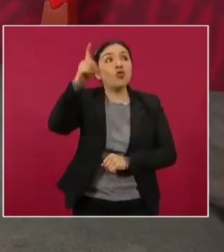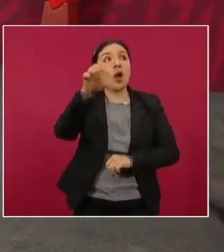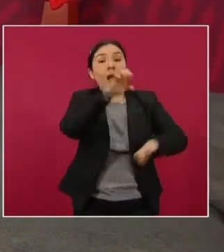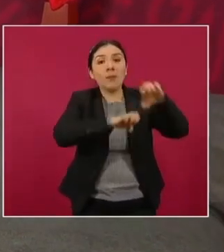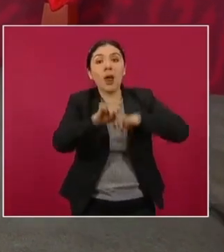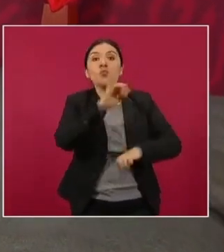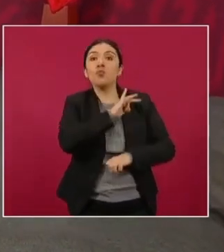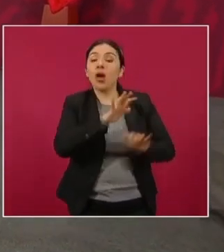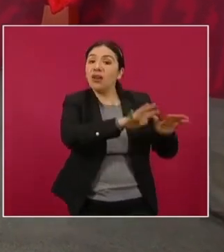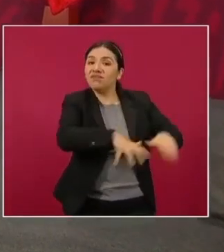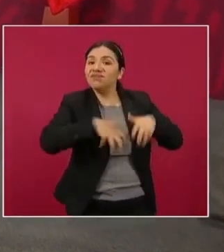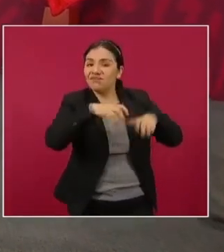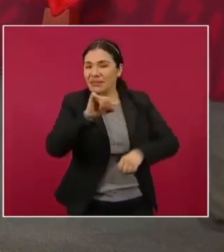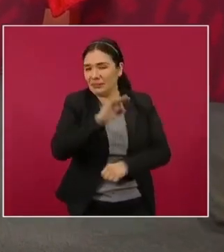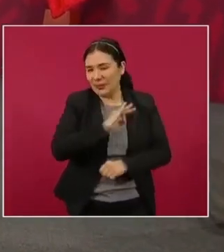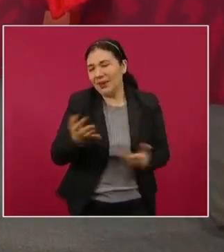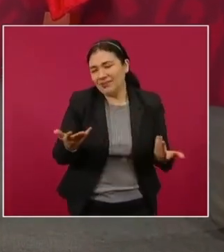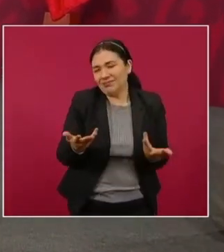permitió